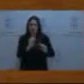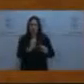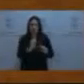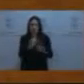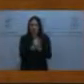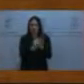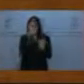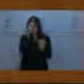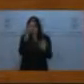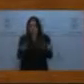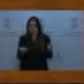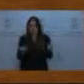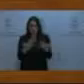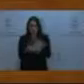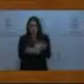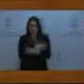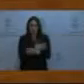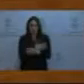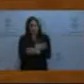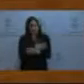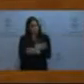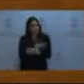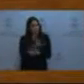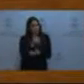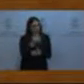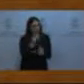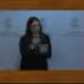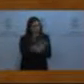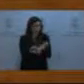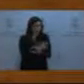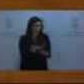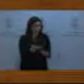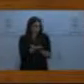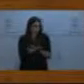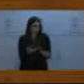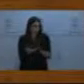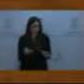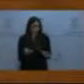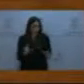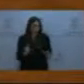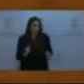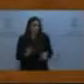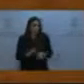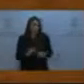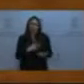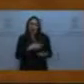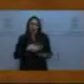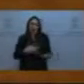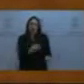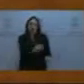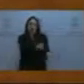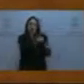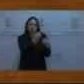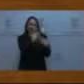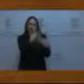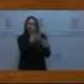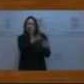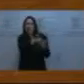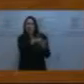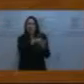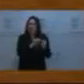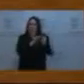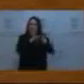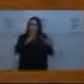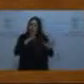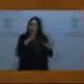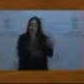memoria. No es la primera ocasión en la que equivocan los números. En cualquier caso, quisiera que nos despejase esta duda, porque comparando los